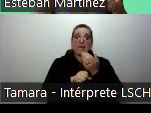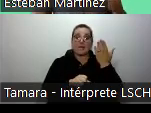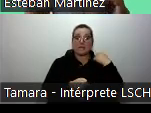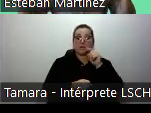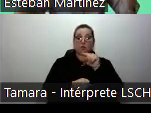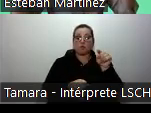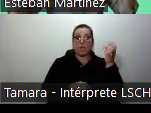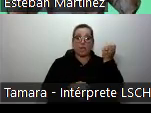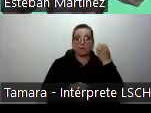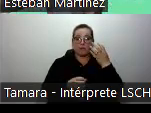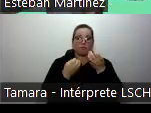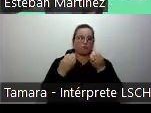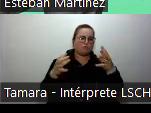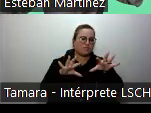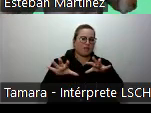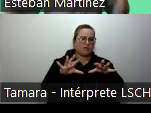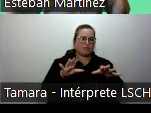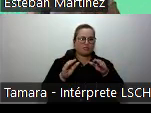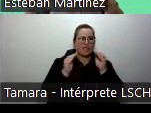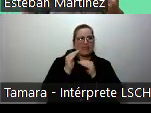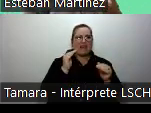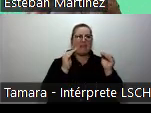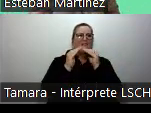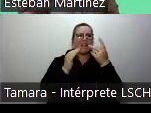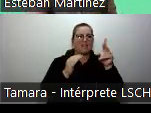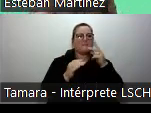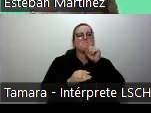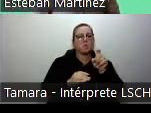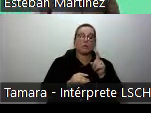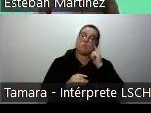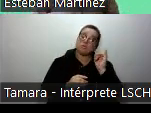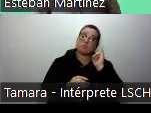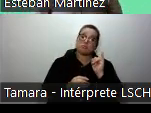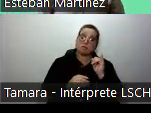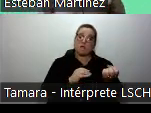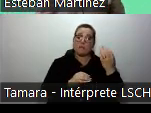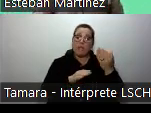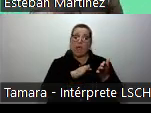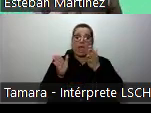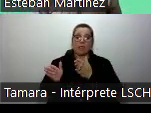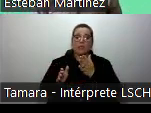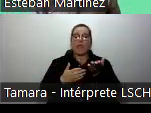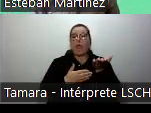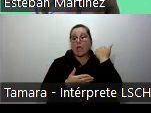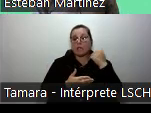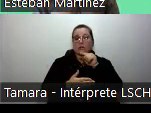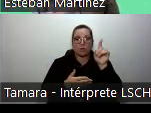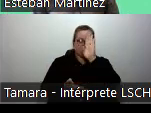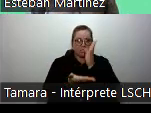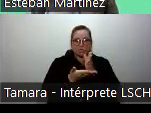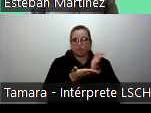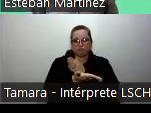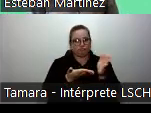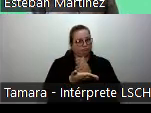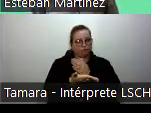sobre muchas cosas pero que no estaban quizás a este nivel de esta pregunta pero si aprendiste por ejemplo en la parte anterior a que tienes que estar tomando decisiones y que hay un